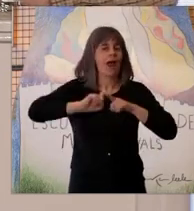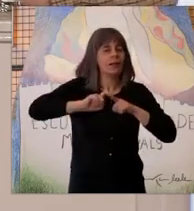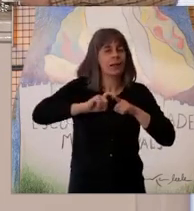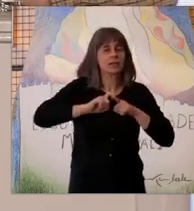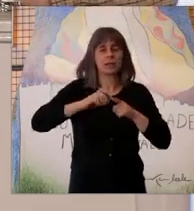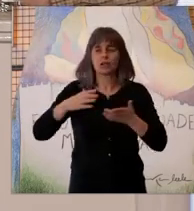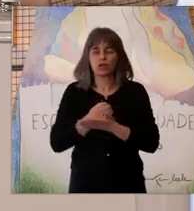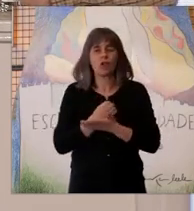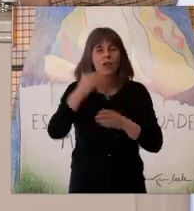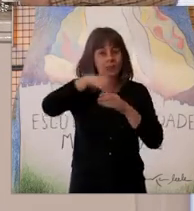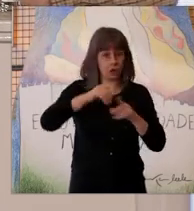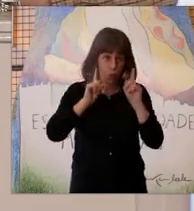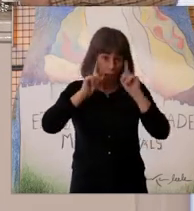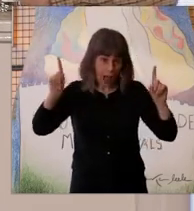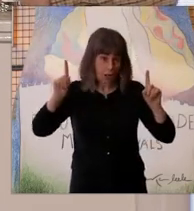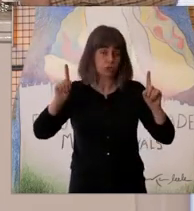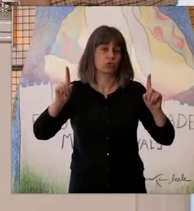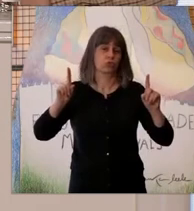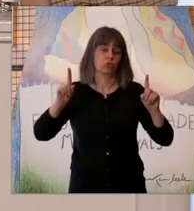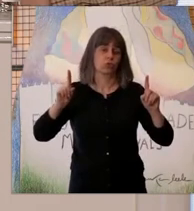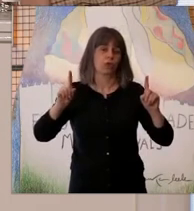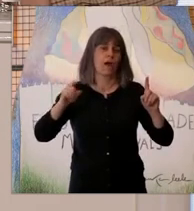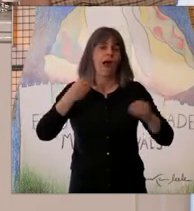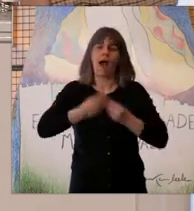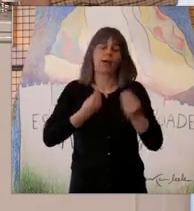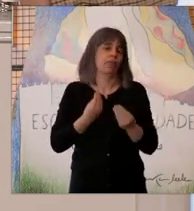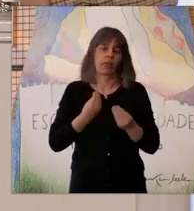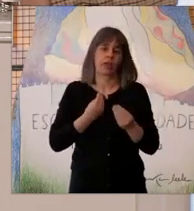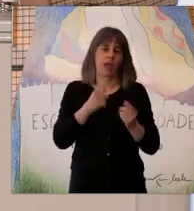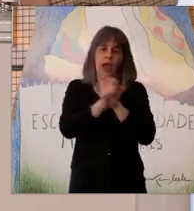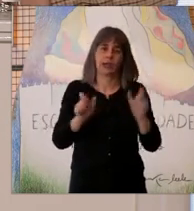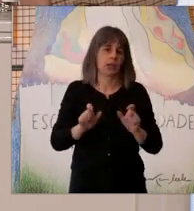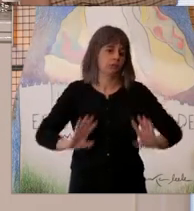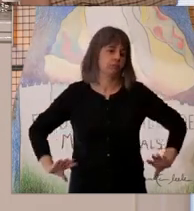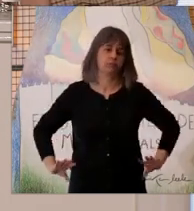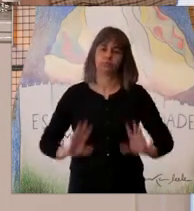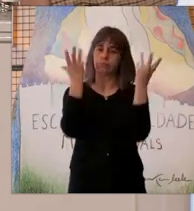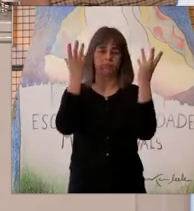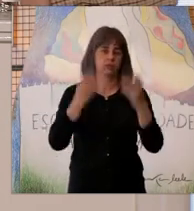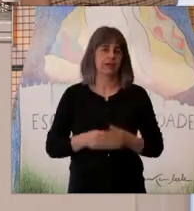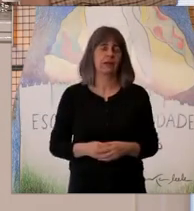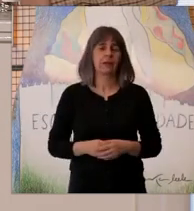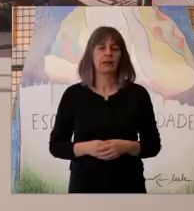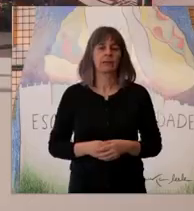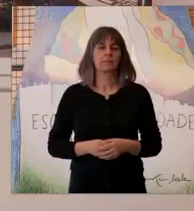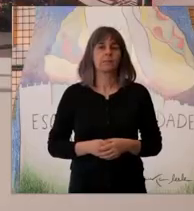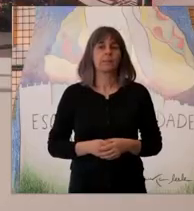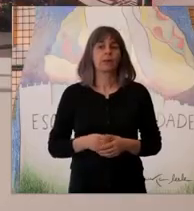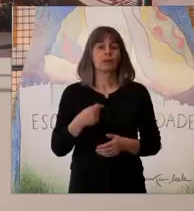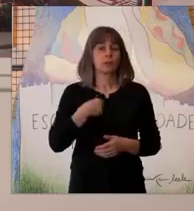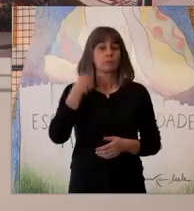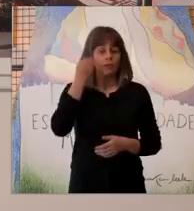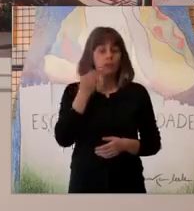rodearon al caso hicieron que la población se levantara pero sobre todo hizo Creo yo que lo hiciera